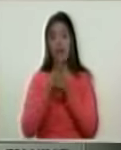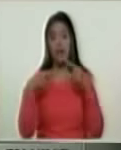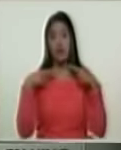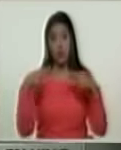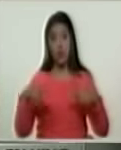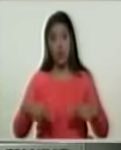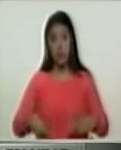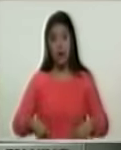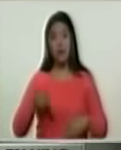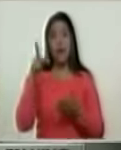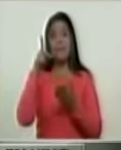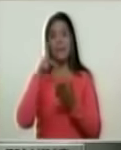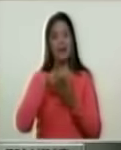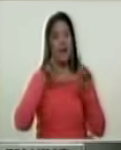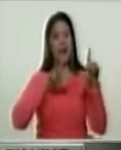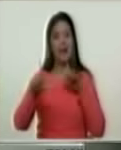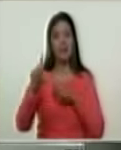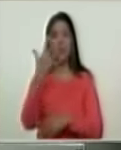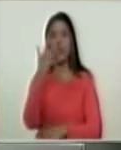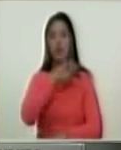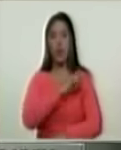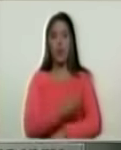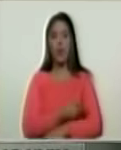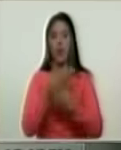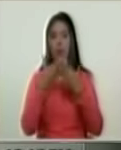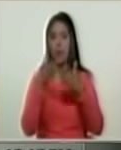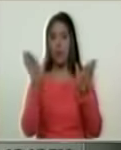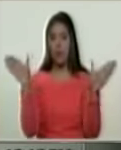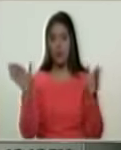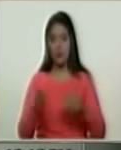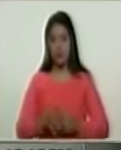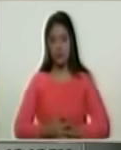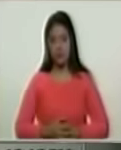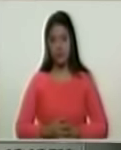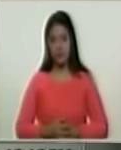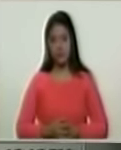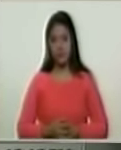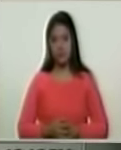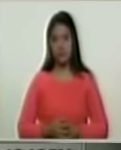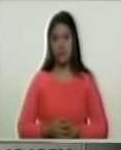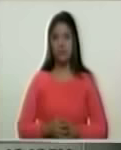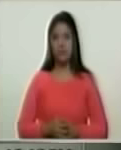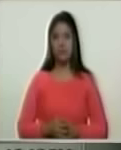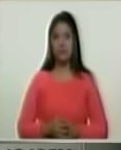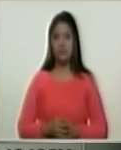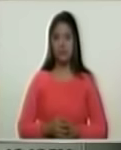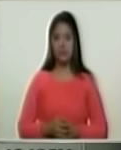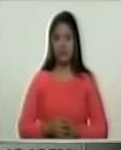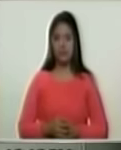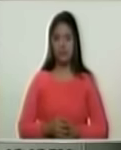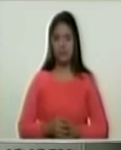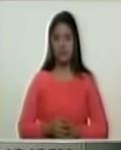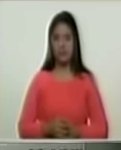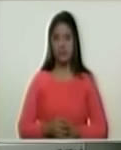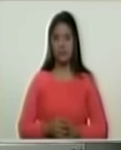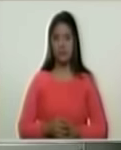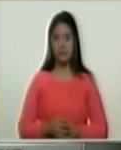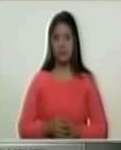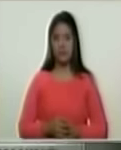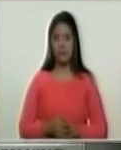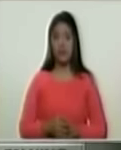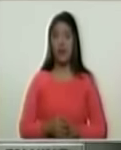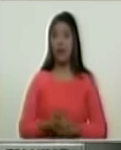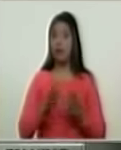han participado los 5 poderes públicos. Y eso le da una integralidad, una